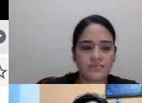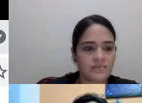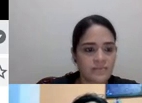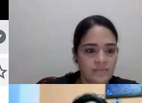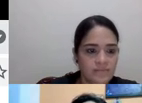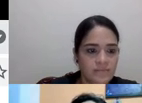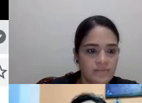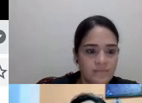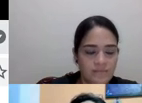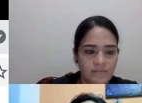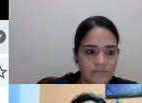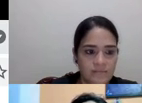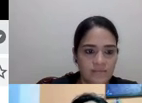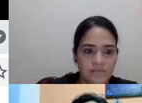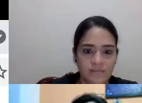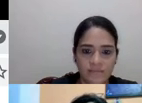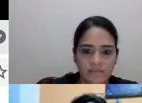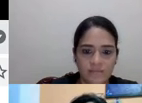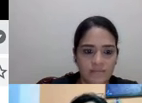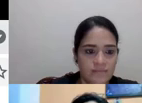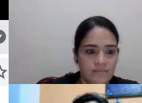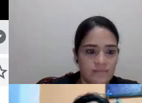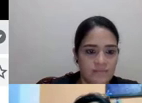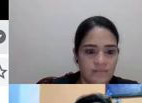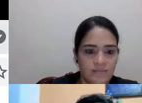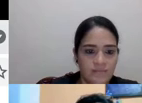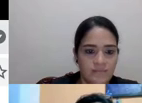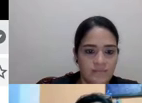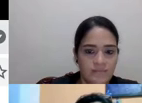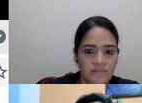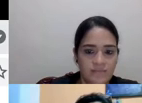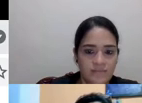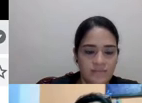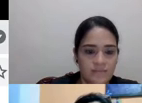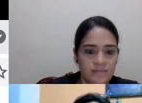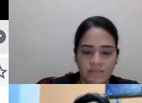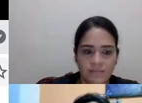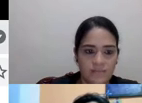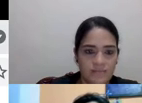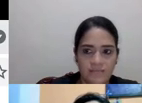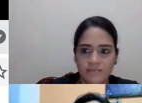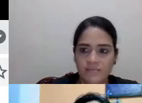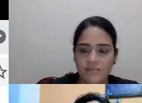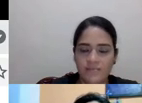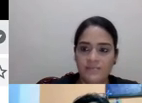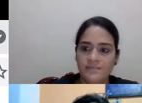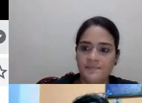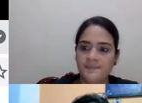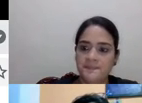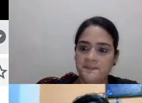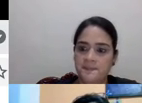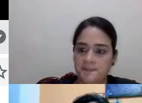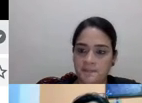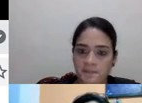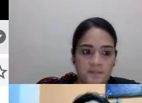A, B o C. Recuerdan que yo había puesto página, luego archivo y luego carpeta. En este caso se